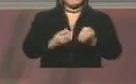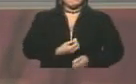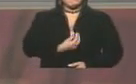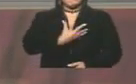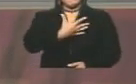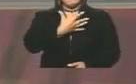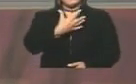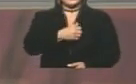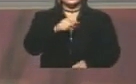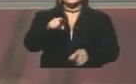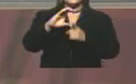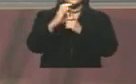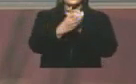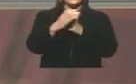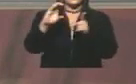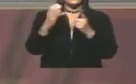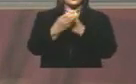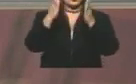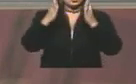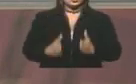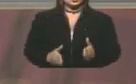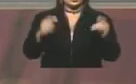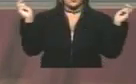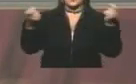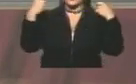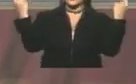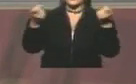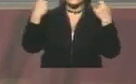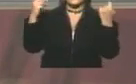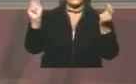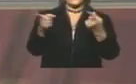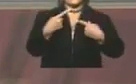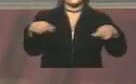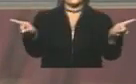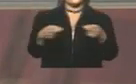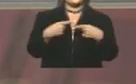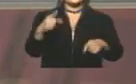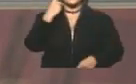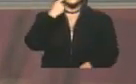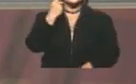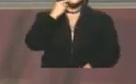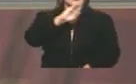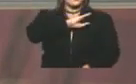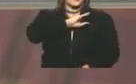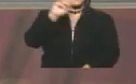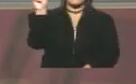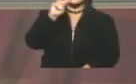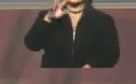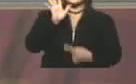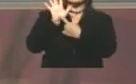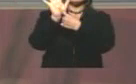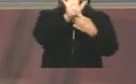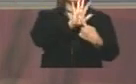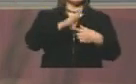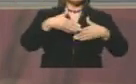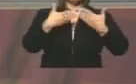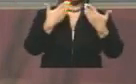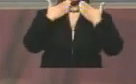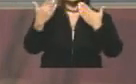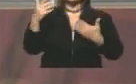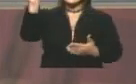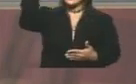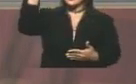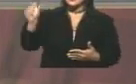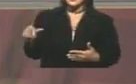Tu postura como cultor, como promotor de nuestra música, de nuestras costumbres, ¿qué tienes que decir ante estas palabras? Y